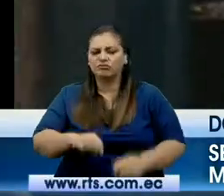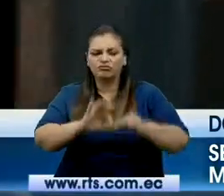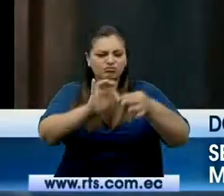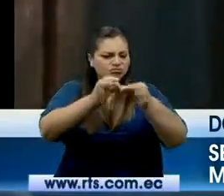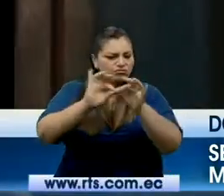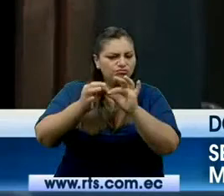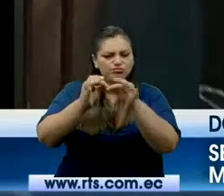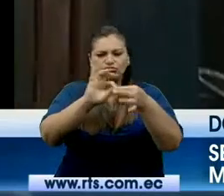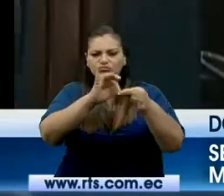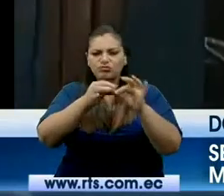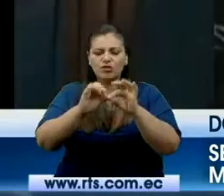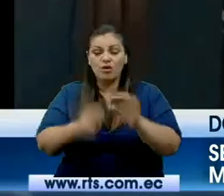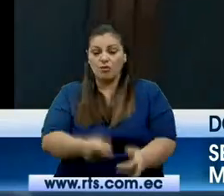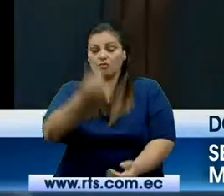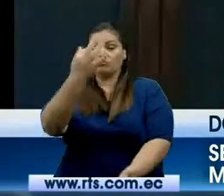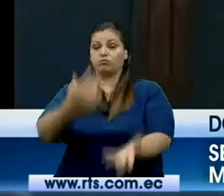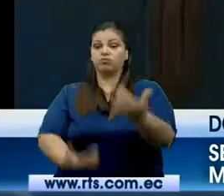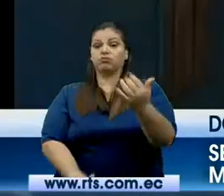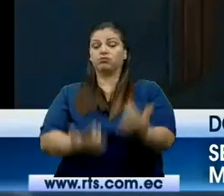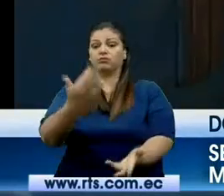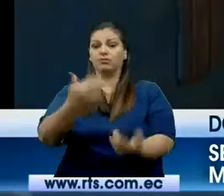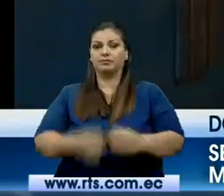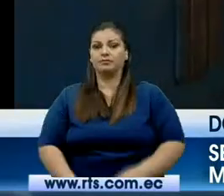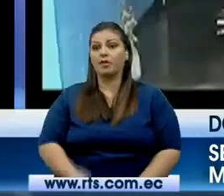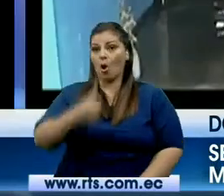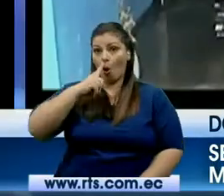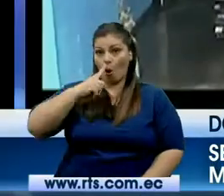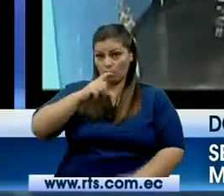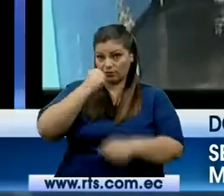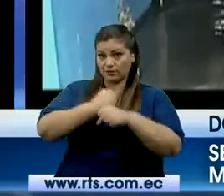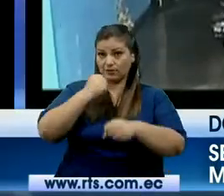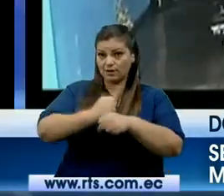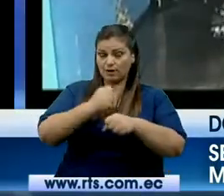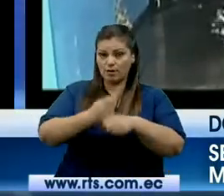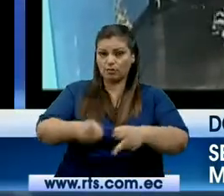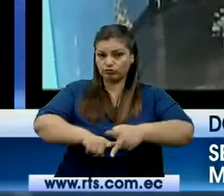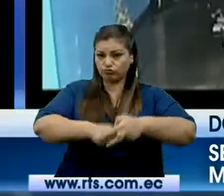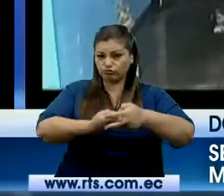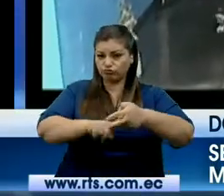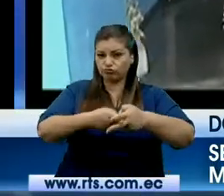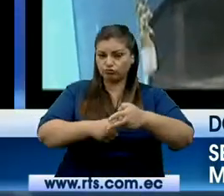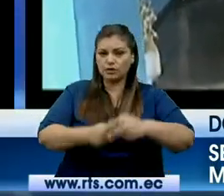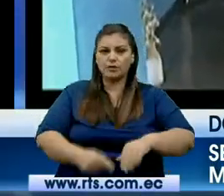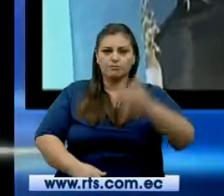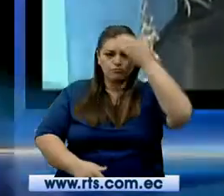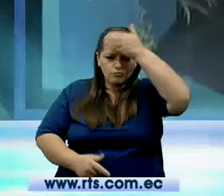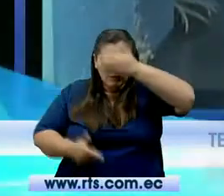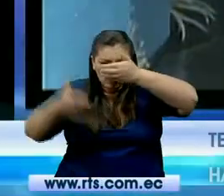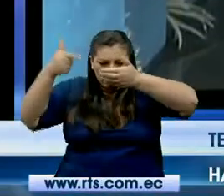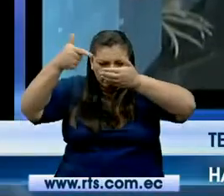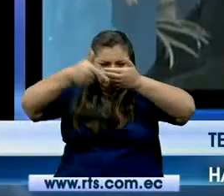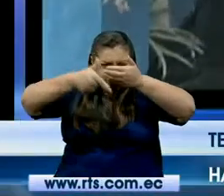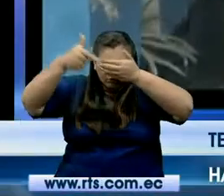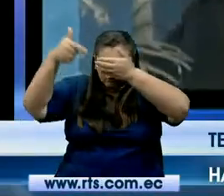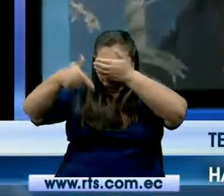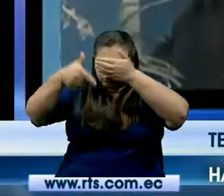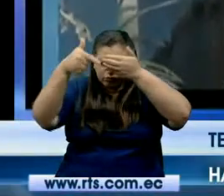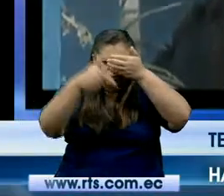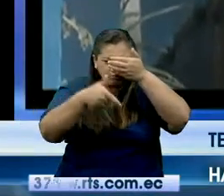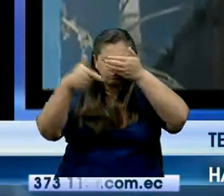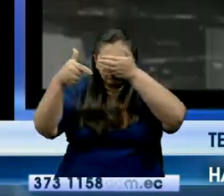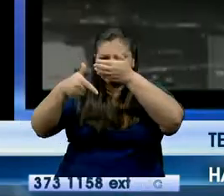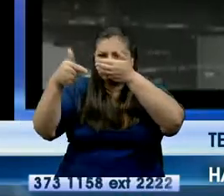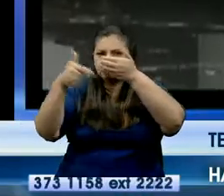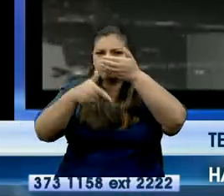que se presentó el fuego. El maestro, el dueño del taller estaba soldando. Por lo que yo sé, lo que estaba soldando ahí adentro y